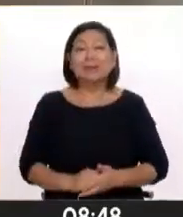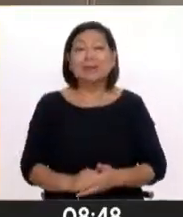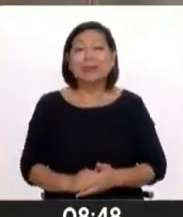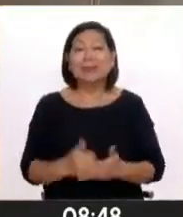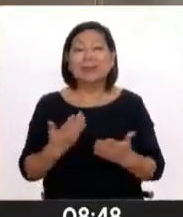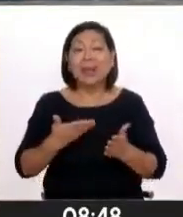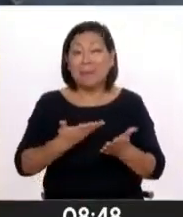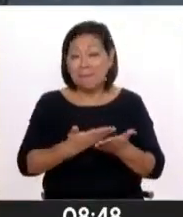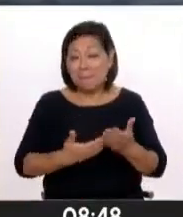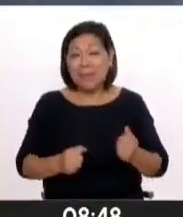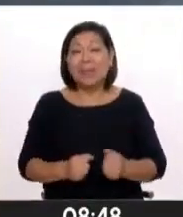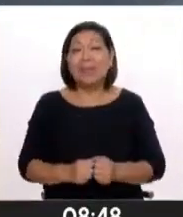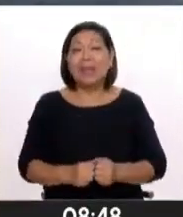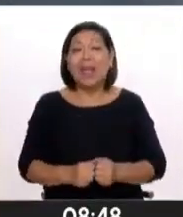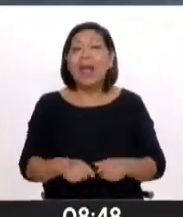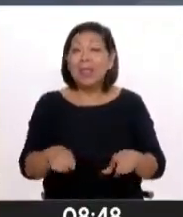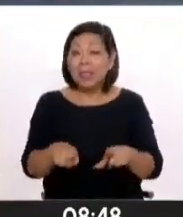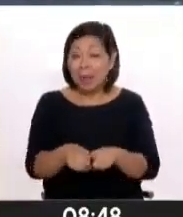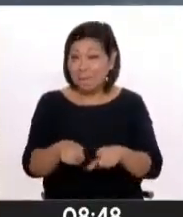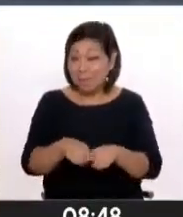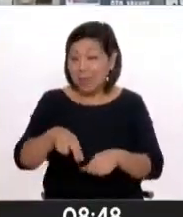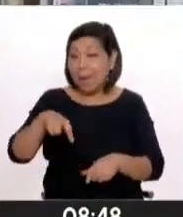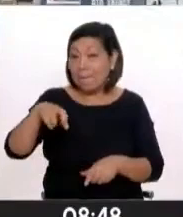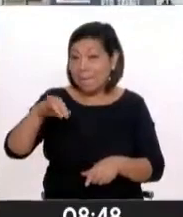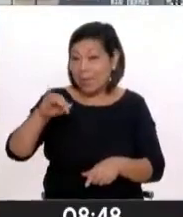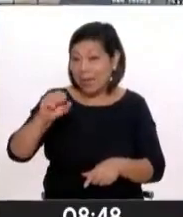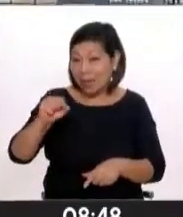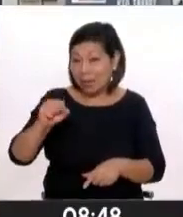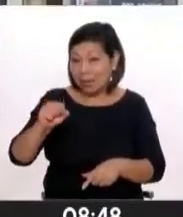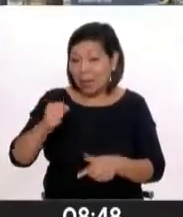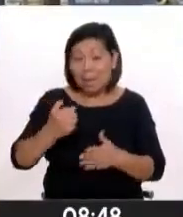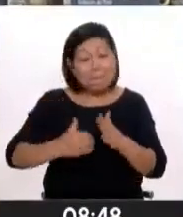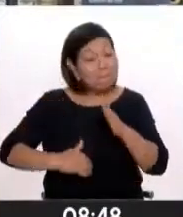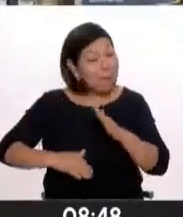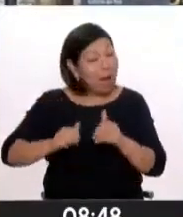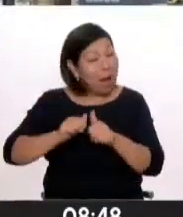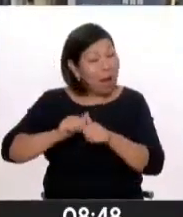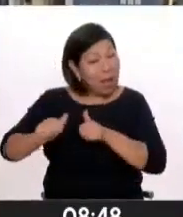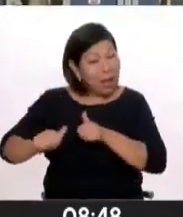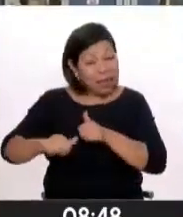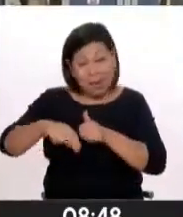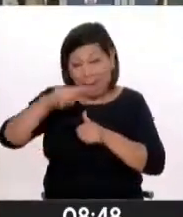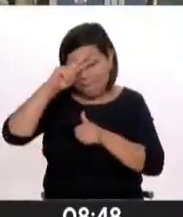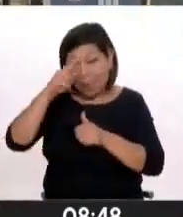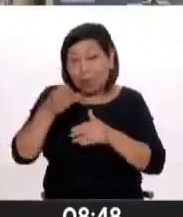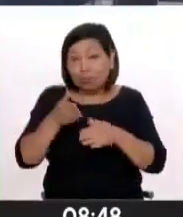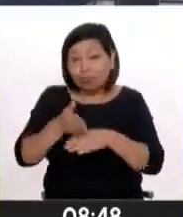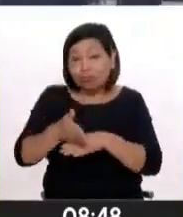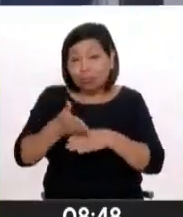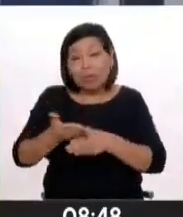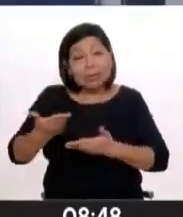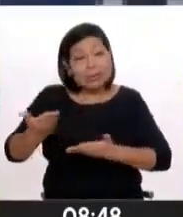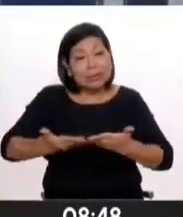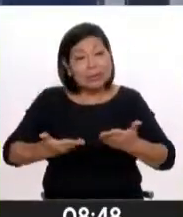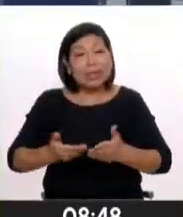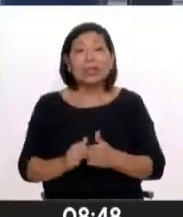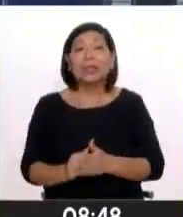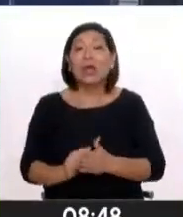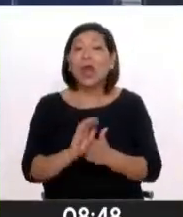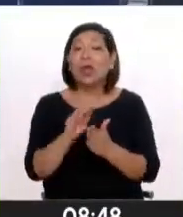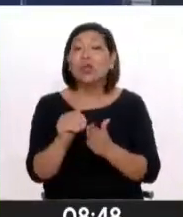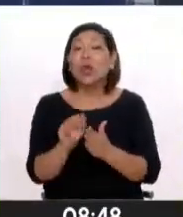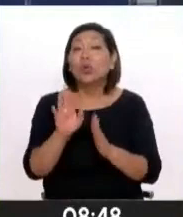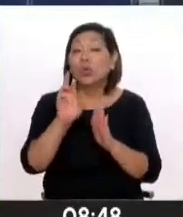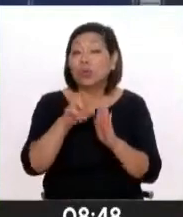asistencia en el parto, los PIAS también permiten que los pobladores de las partes más lejanas del Perú accedan a los servicios del Estado y a todos